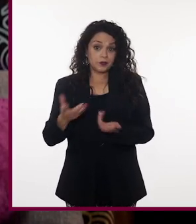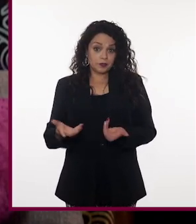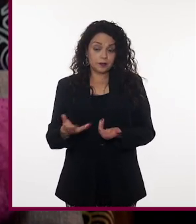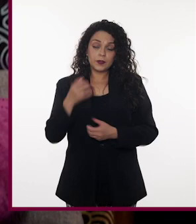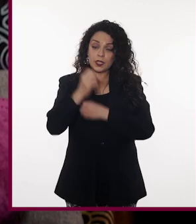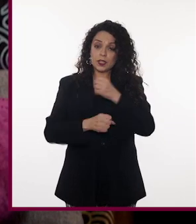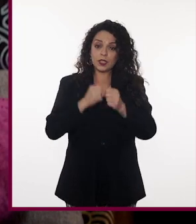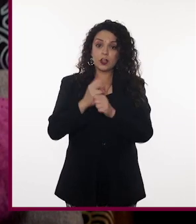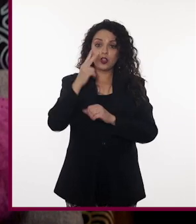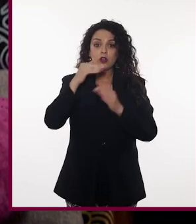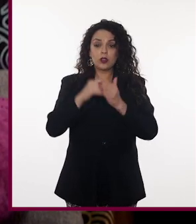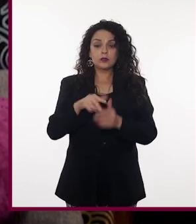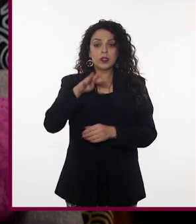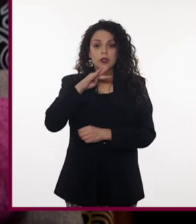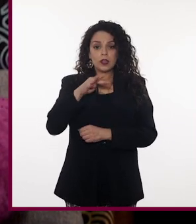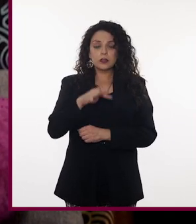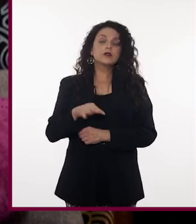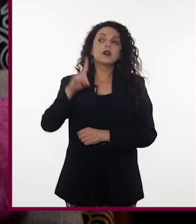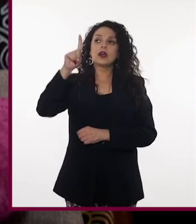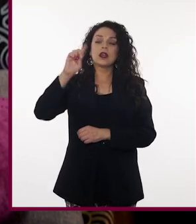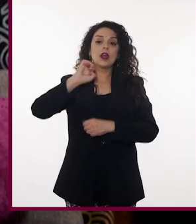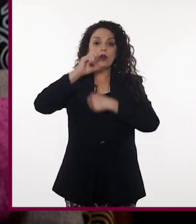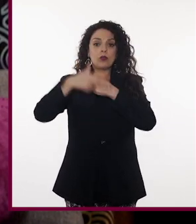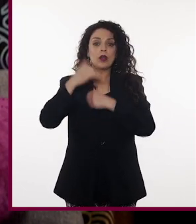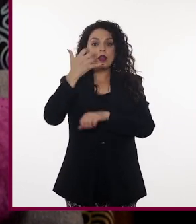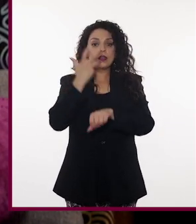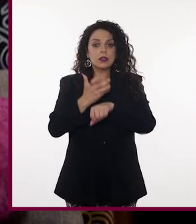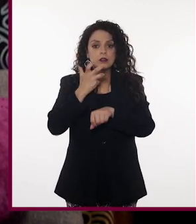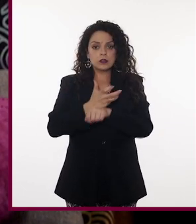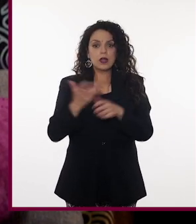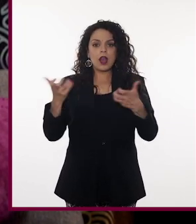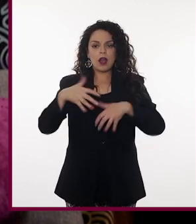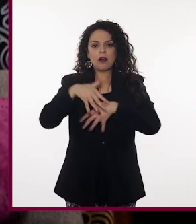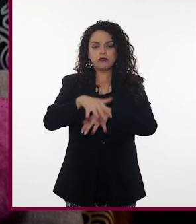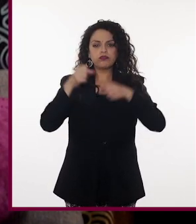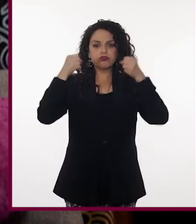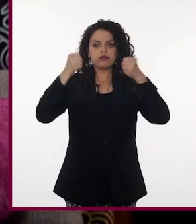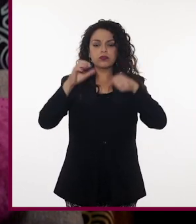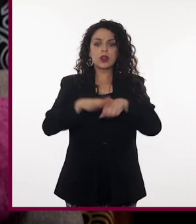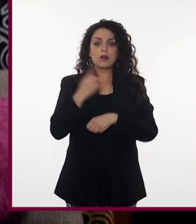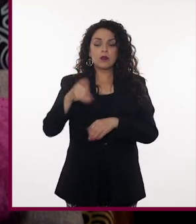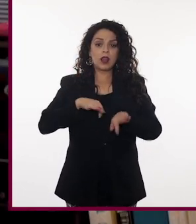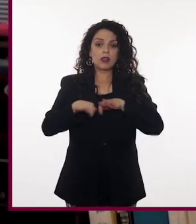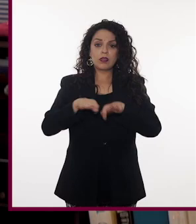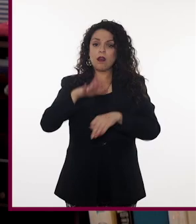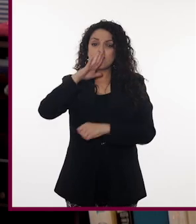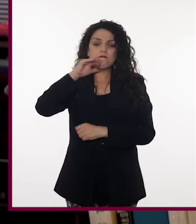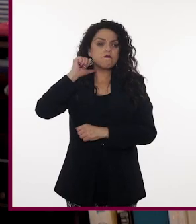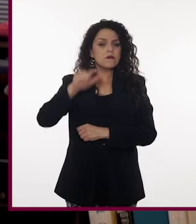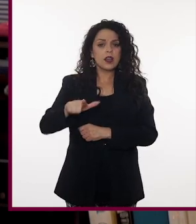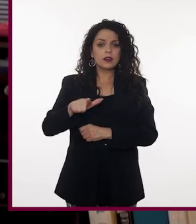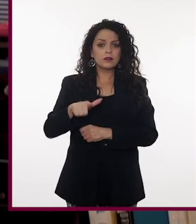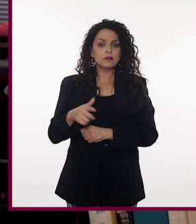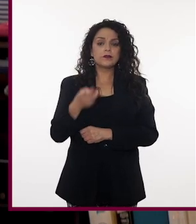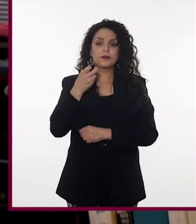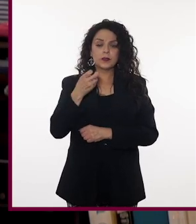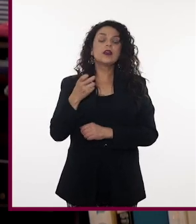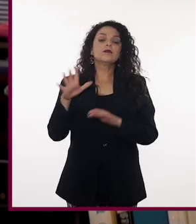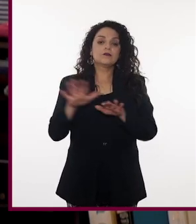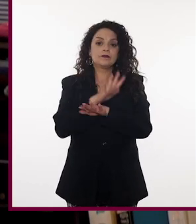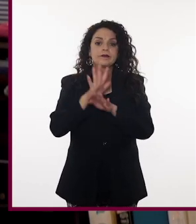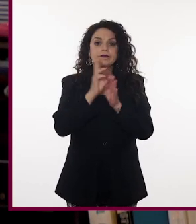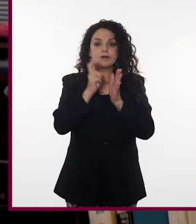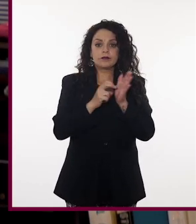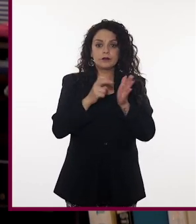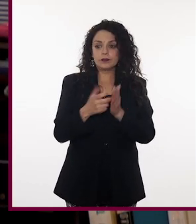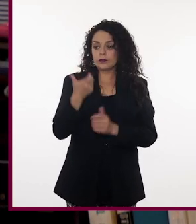en Estados Unidos y Europa, organizaron una serie de protestas ante precarias condiciones laborales. logrando algunos ajustes en las